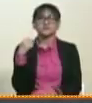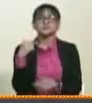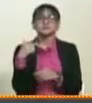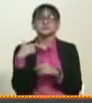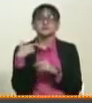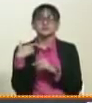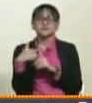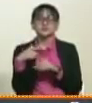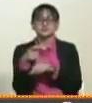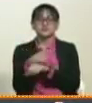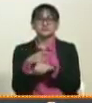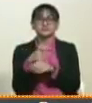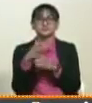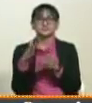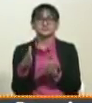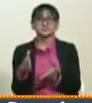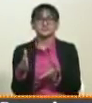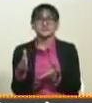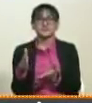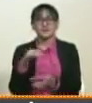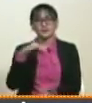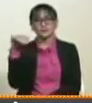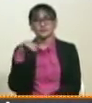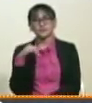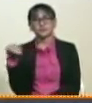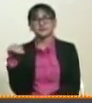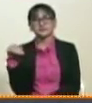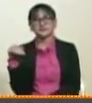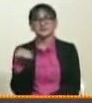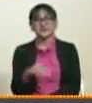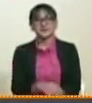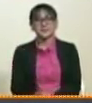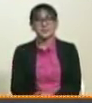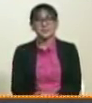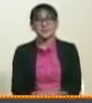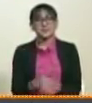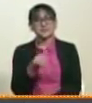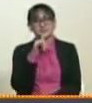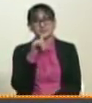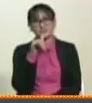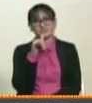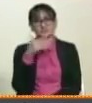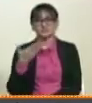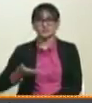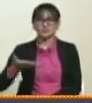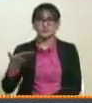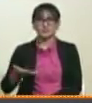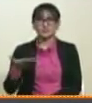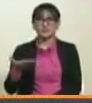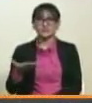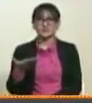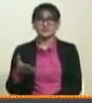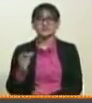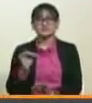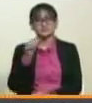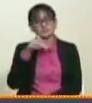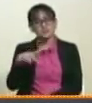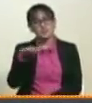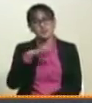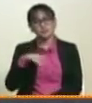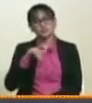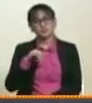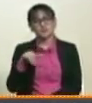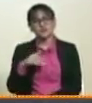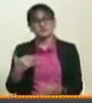querido gobernador omar en nuestro mayor general moreno para dar información muy importante y sobre todo veras al pueblo zuliano de la